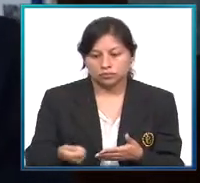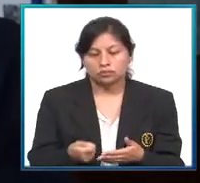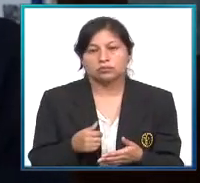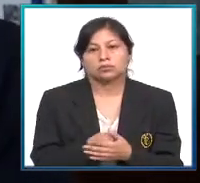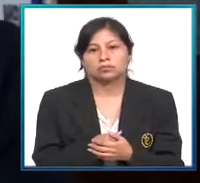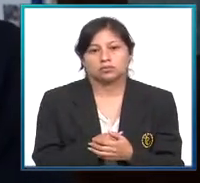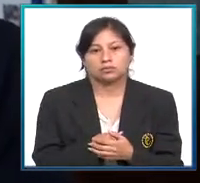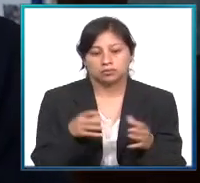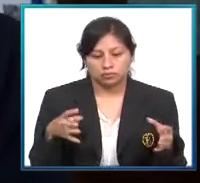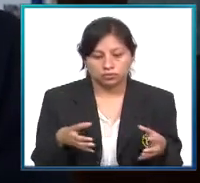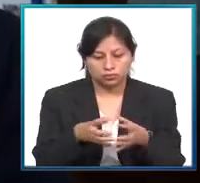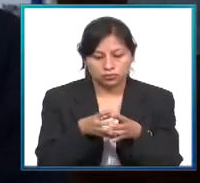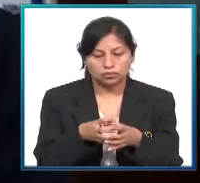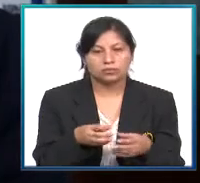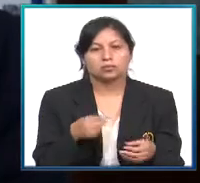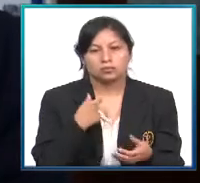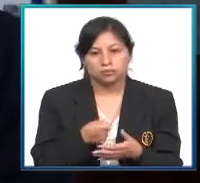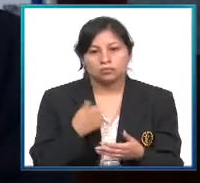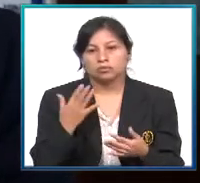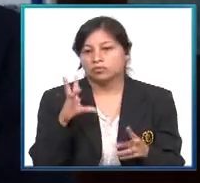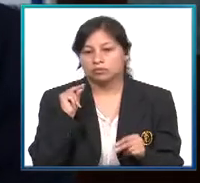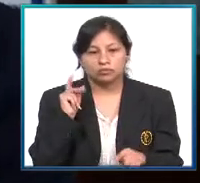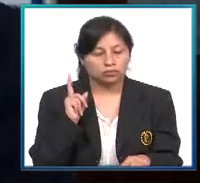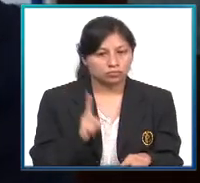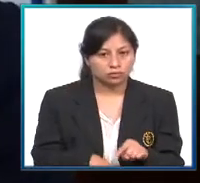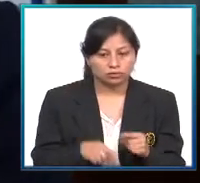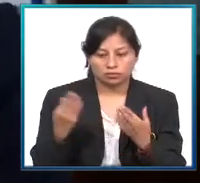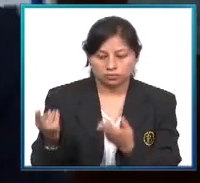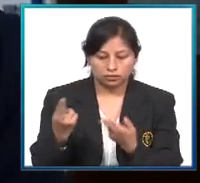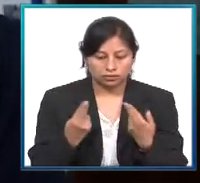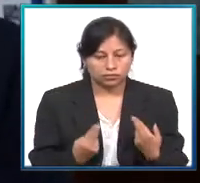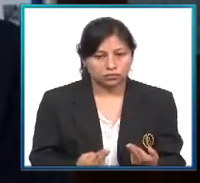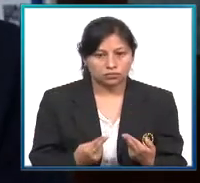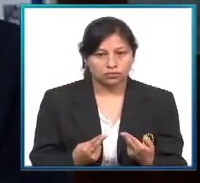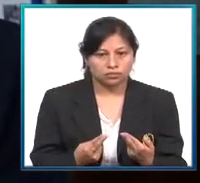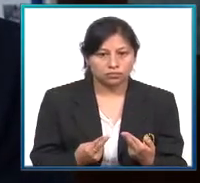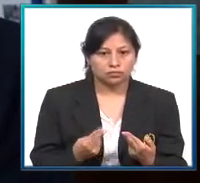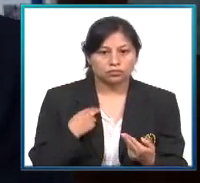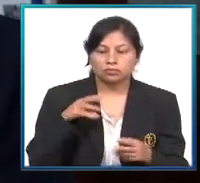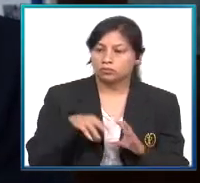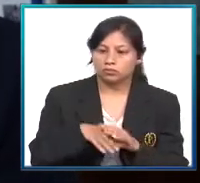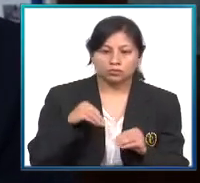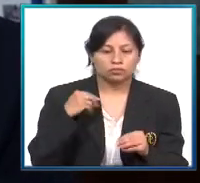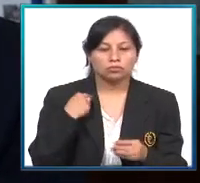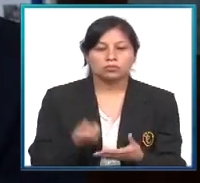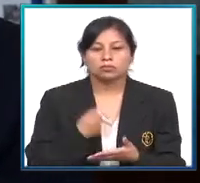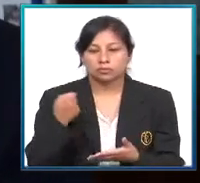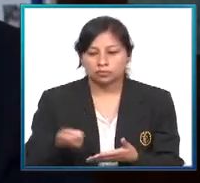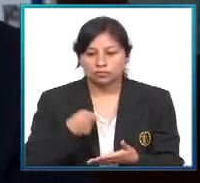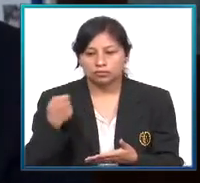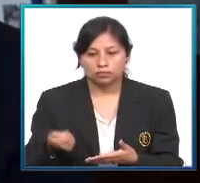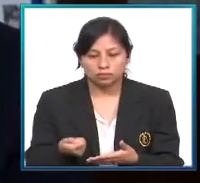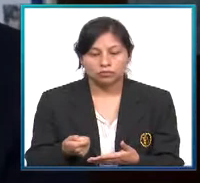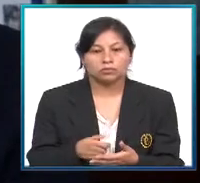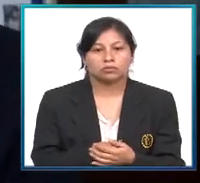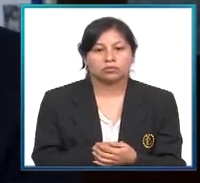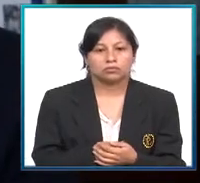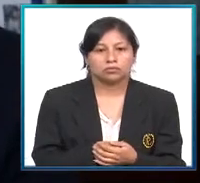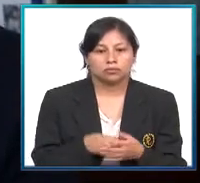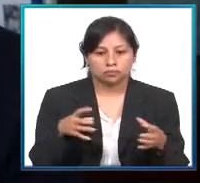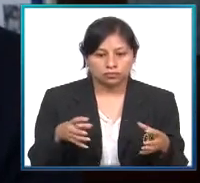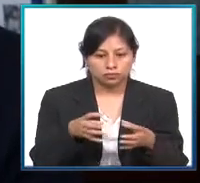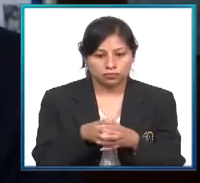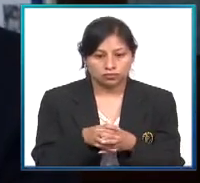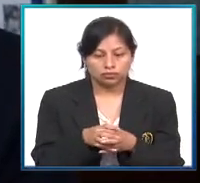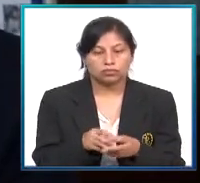onerosa comisión. Ahora ya ni siquiera para traer producto del exterior, no, se le está pagando una onerosa